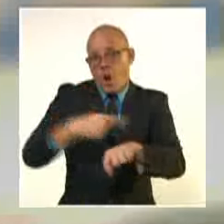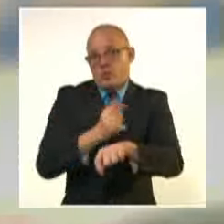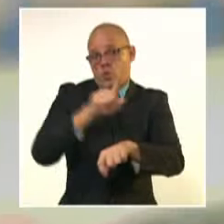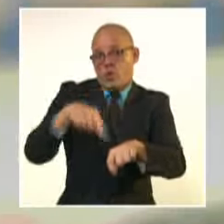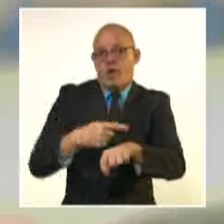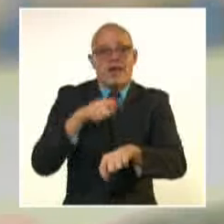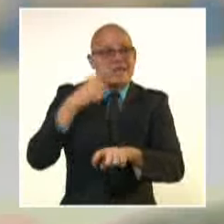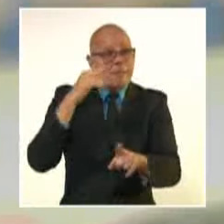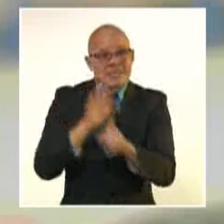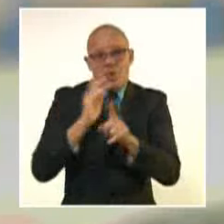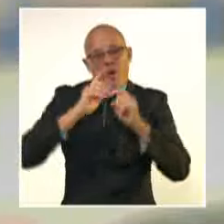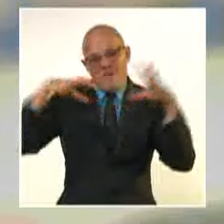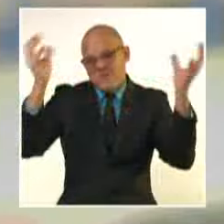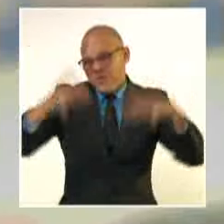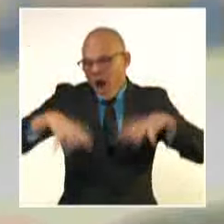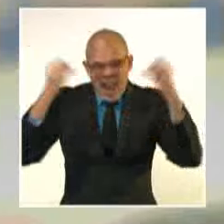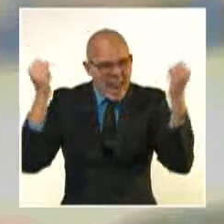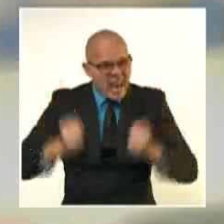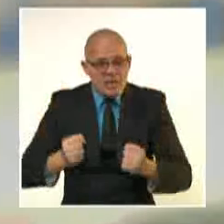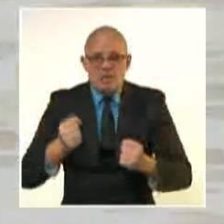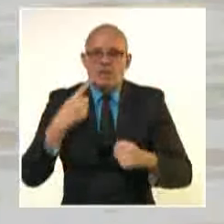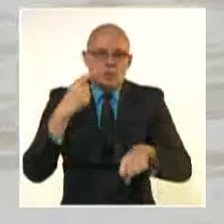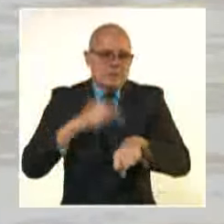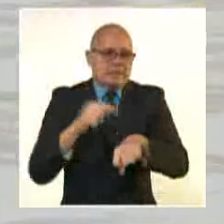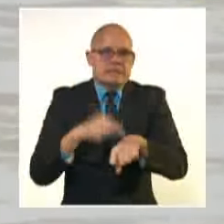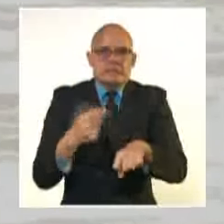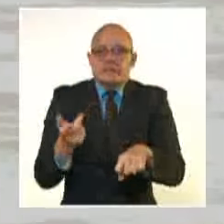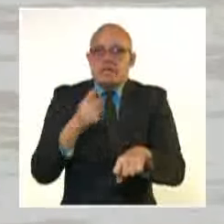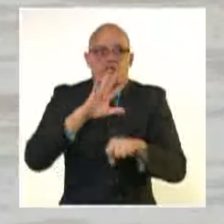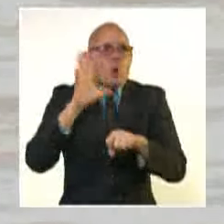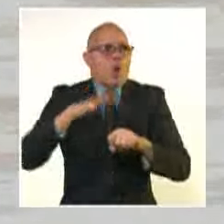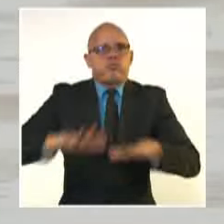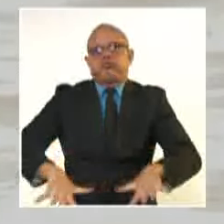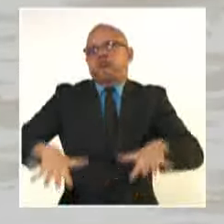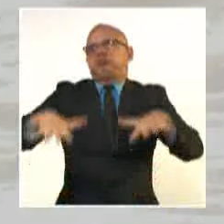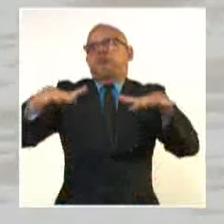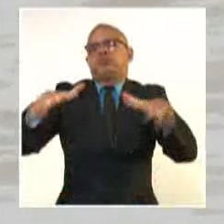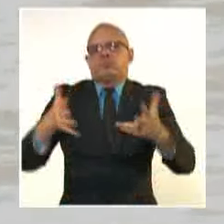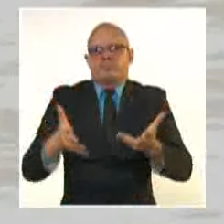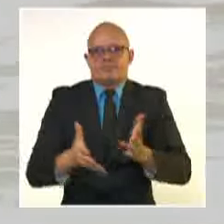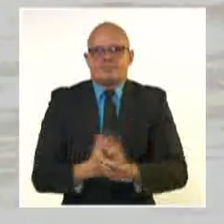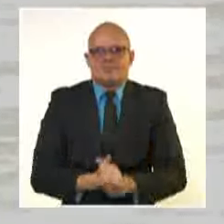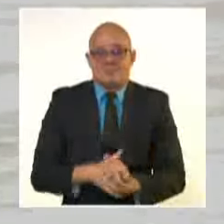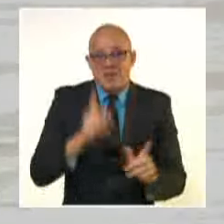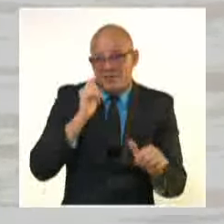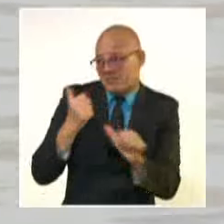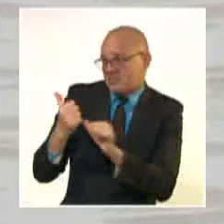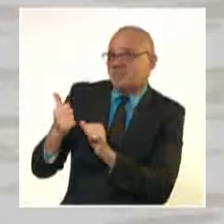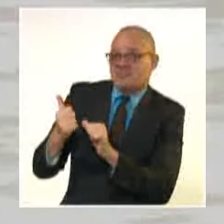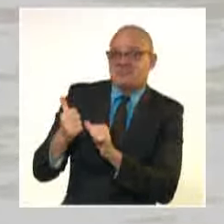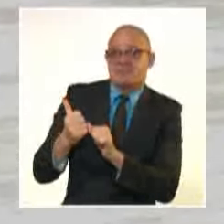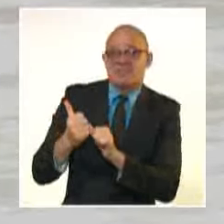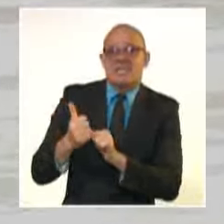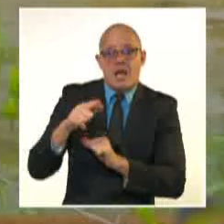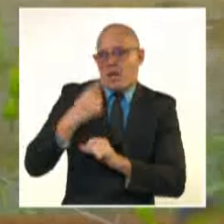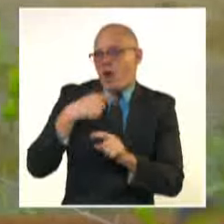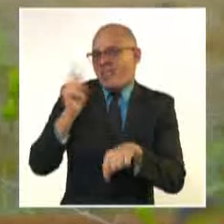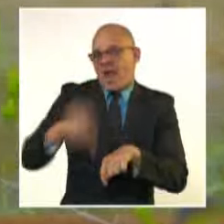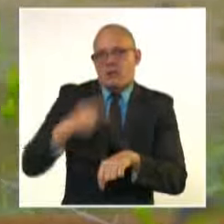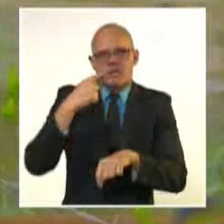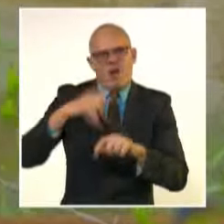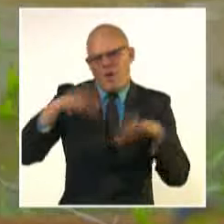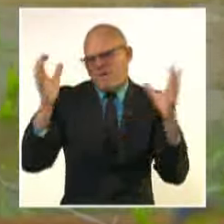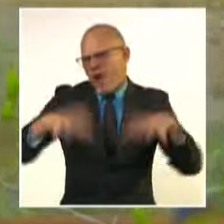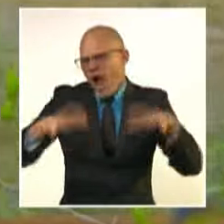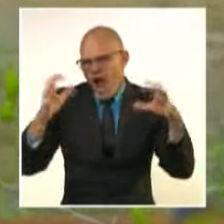tan intensa, en poco tiempo, que todo se saturó. Estas imágenes confirman los impactos que los observadores analizan en diversas